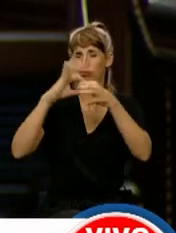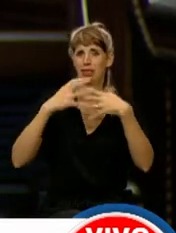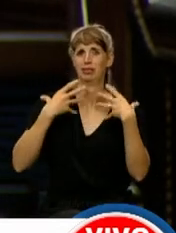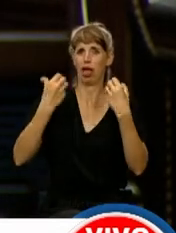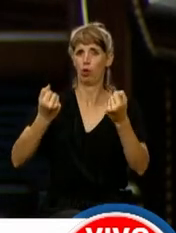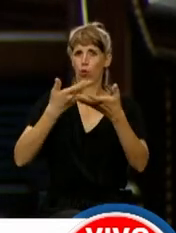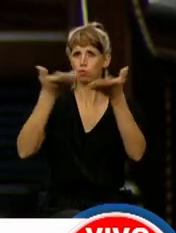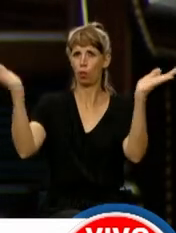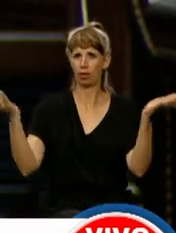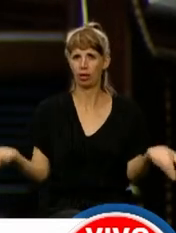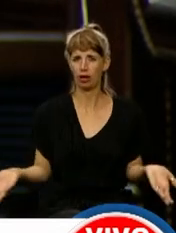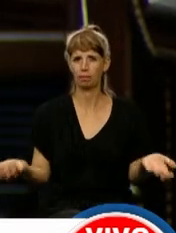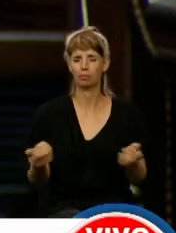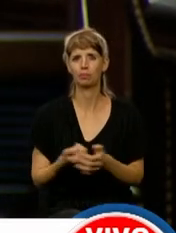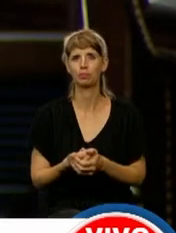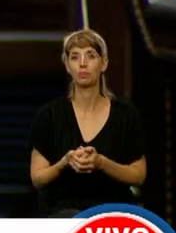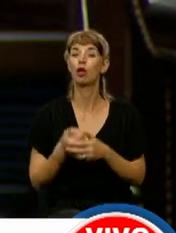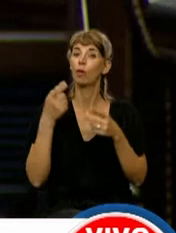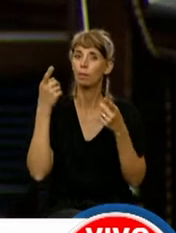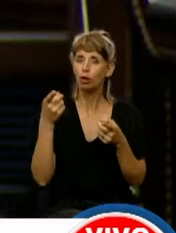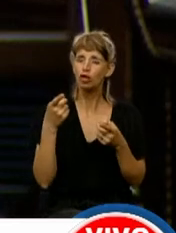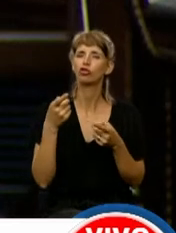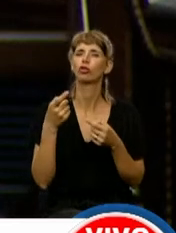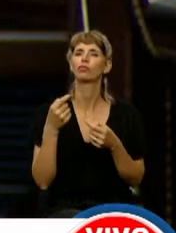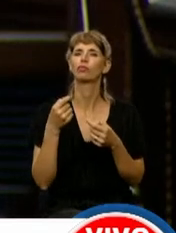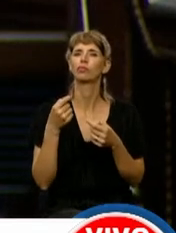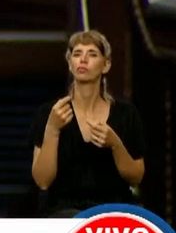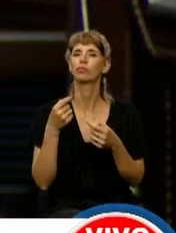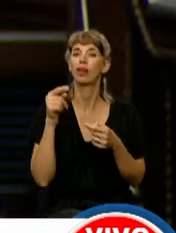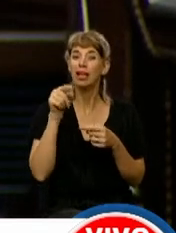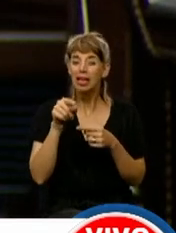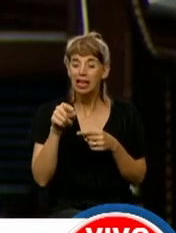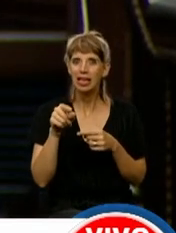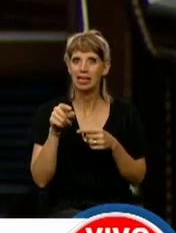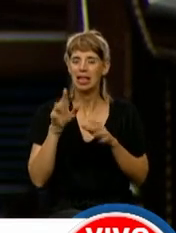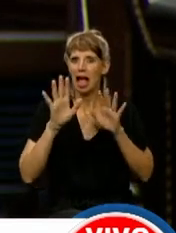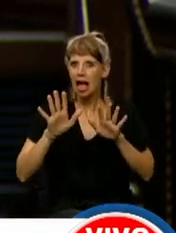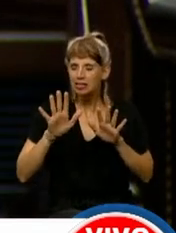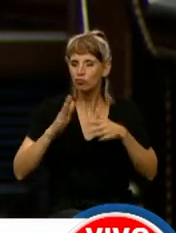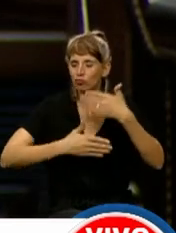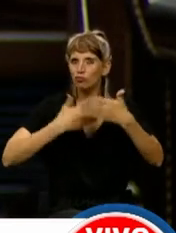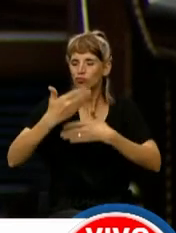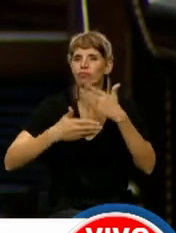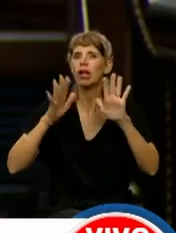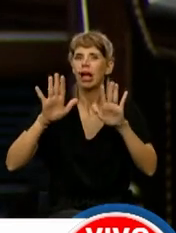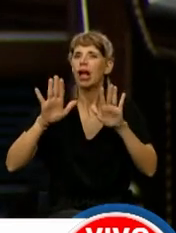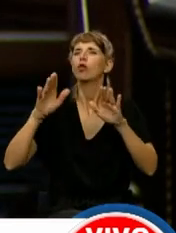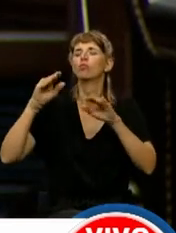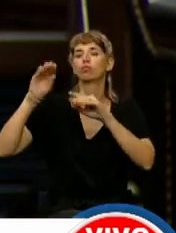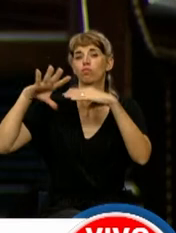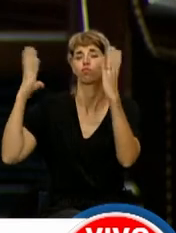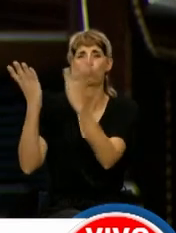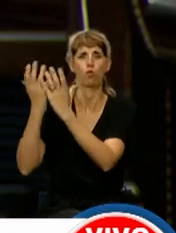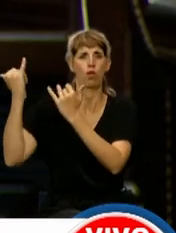afectando por eso presidente yo quiero destacar también que este tipo de iniciativa existe en muchísimas partes del mundo suecia